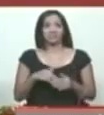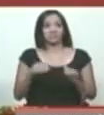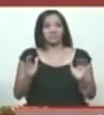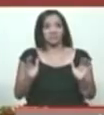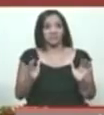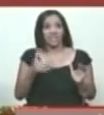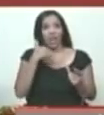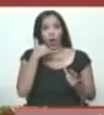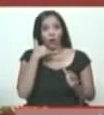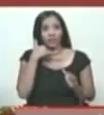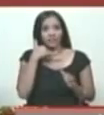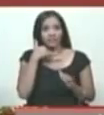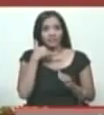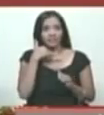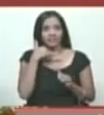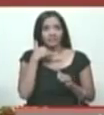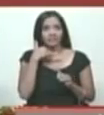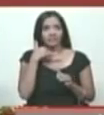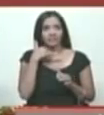¿Ah? ¿Aló?